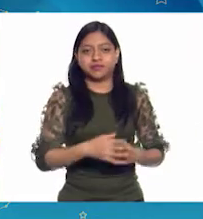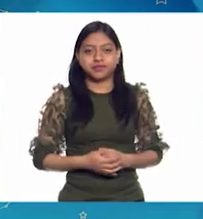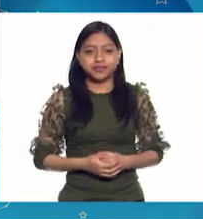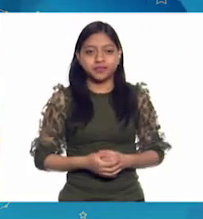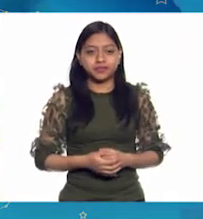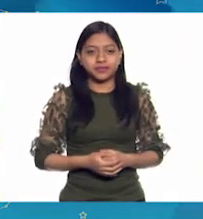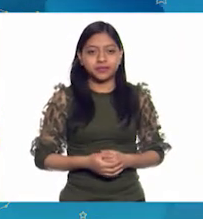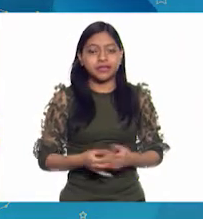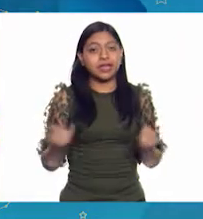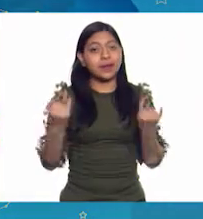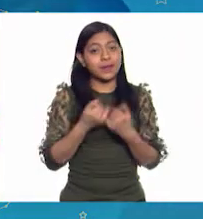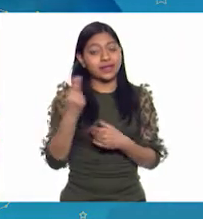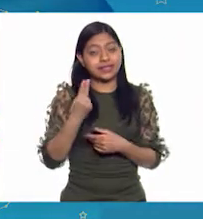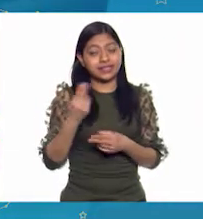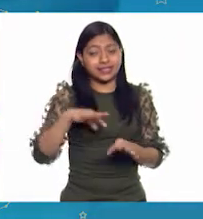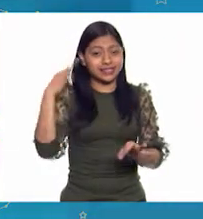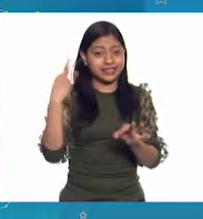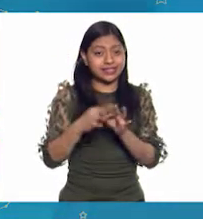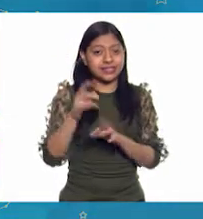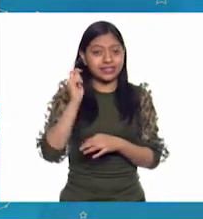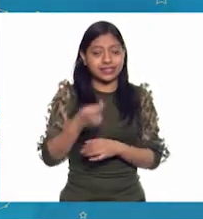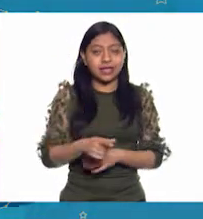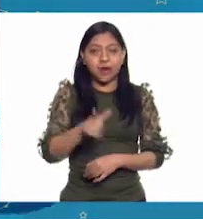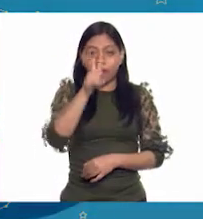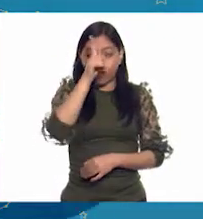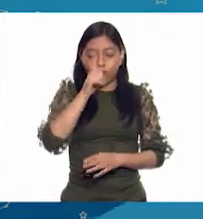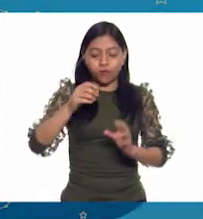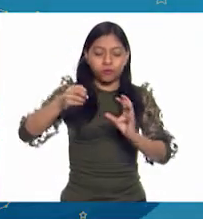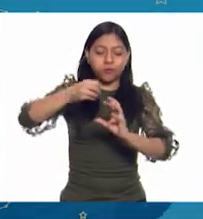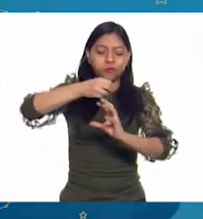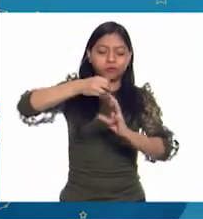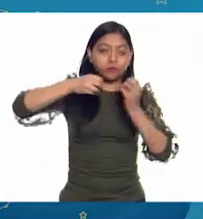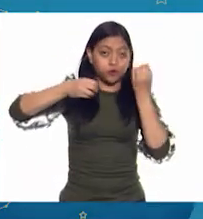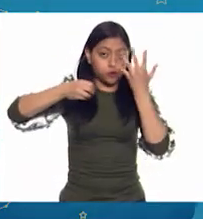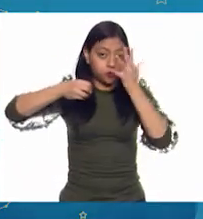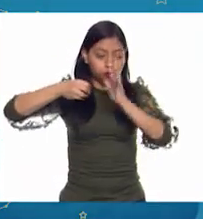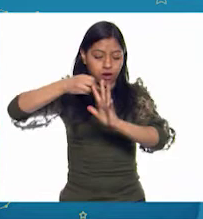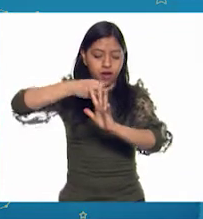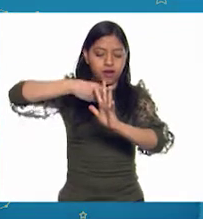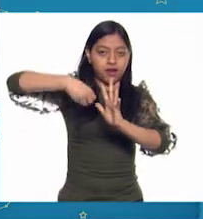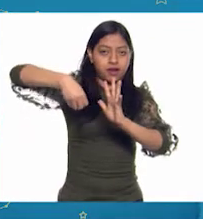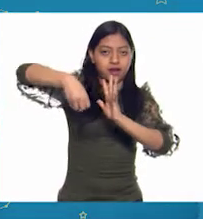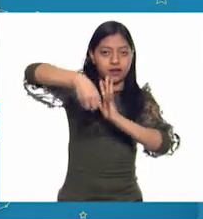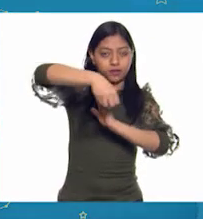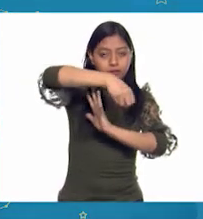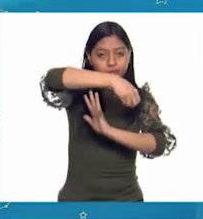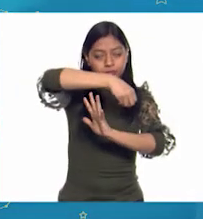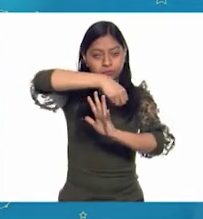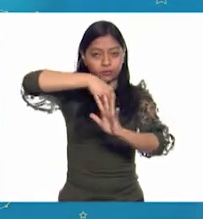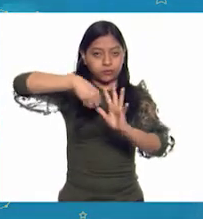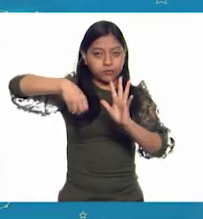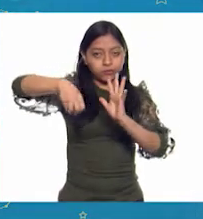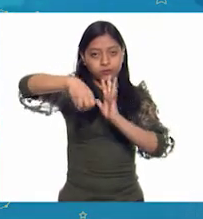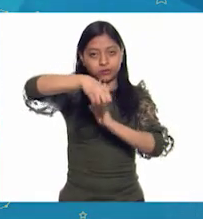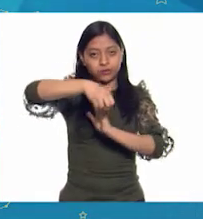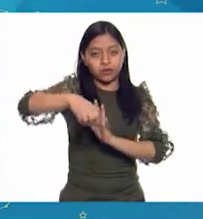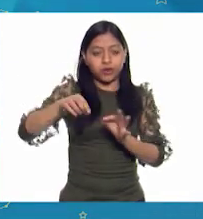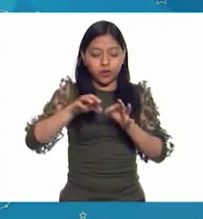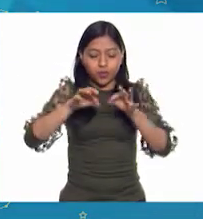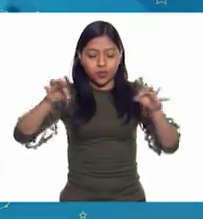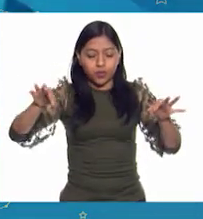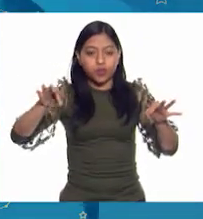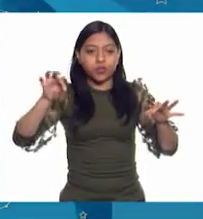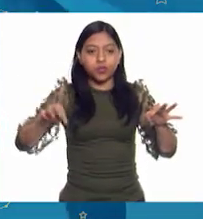La segunda coincidencia es que la órbita de la luna se alinea con el sol cuando menos 2 veces por año en un punto que llamamos